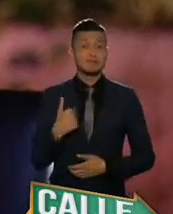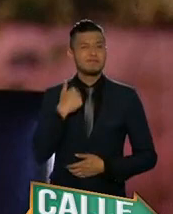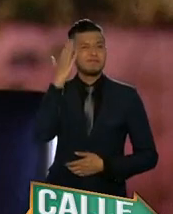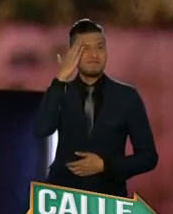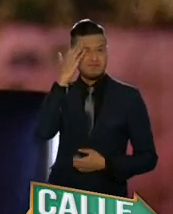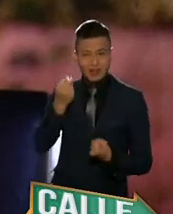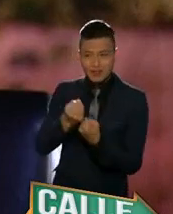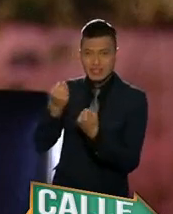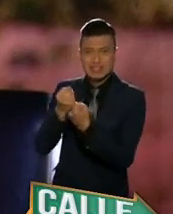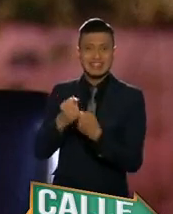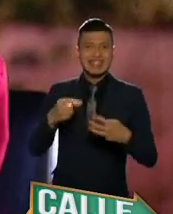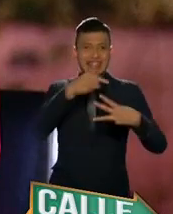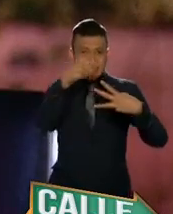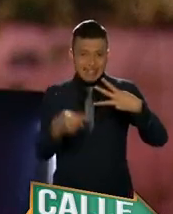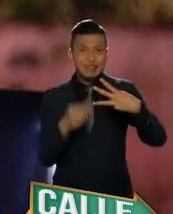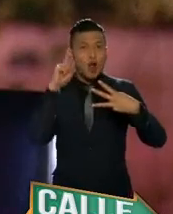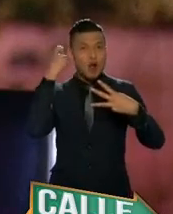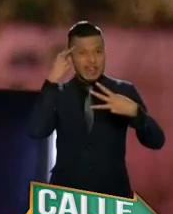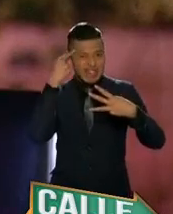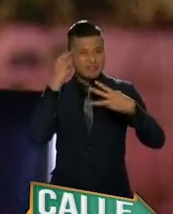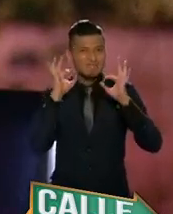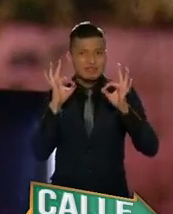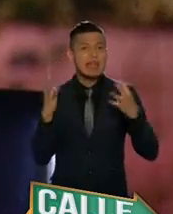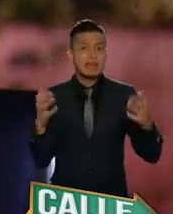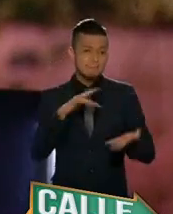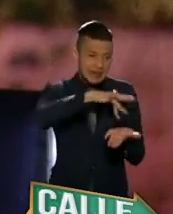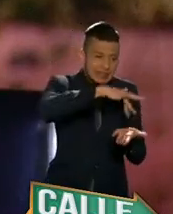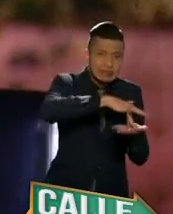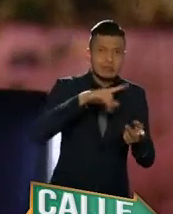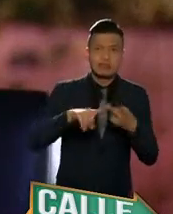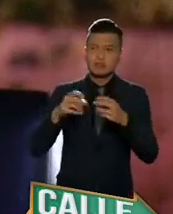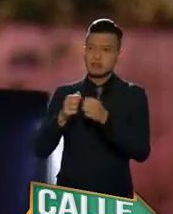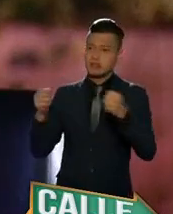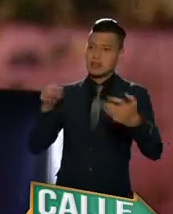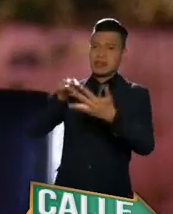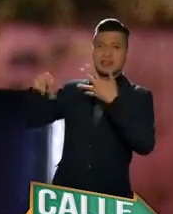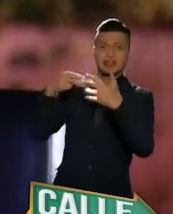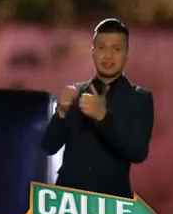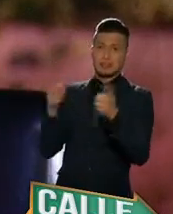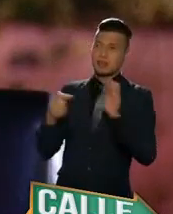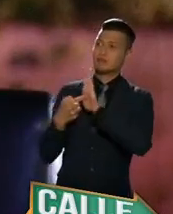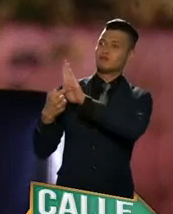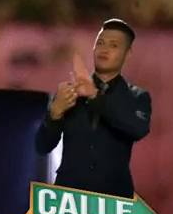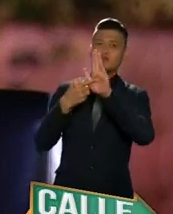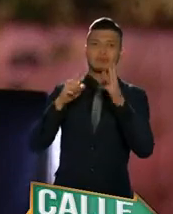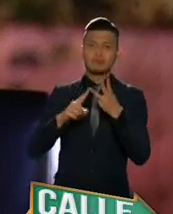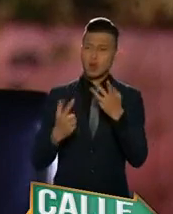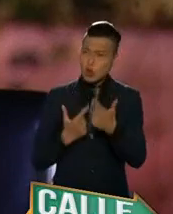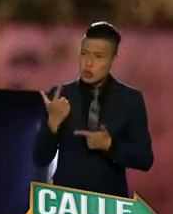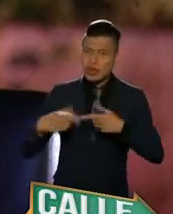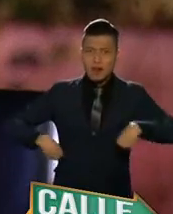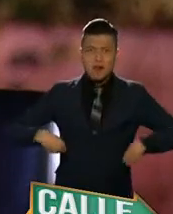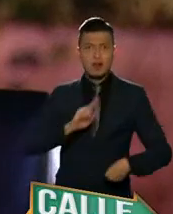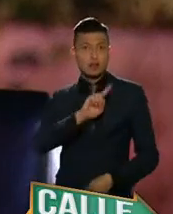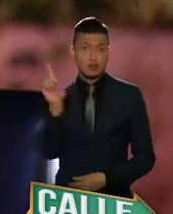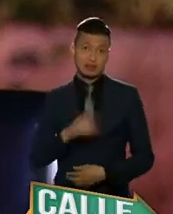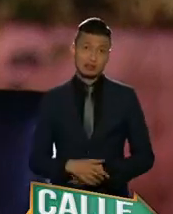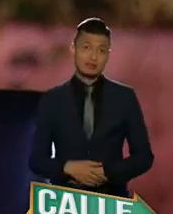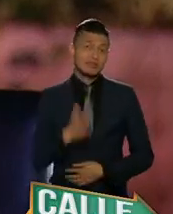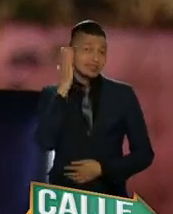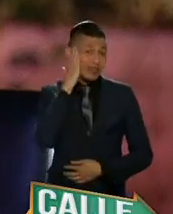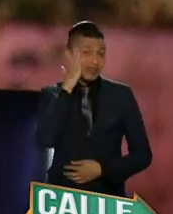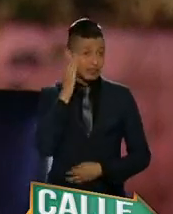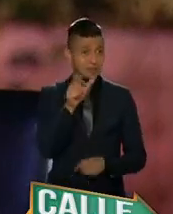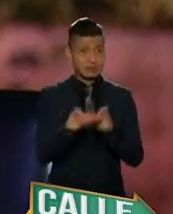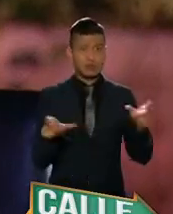esa triada del buen gobierno, que es participación, transparencia y lucha contra la corrupción. Porque proyecto que ejecuta una comunidad, proyecto que no se va a perder. Por supuesto.